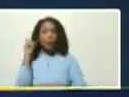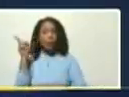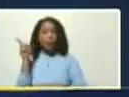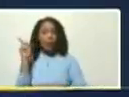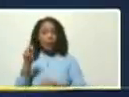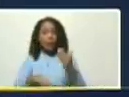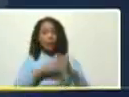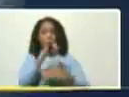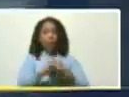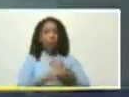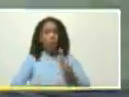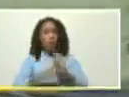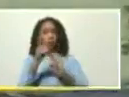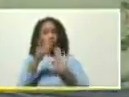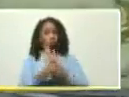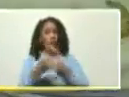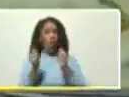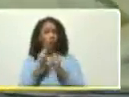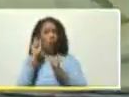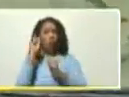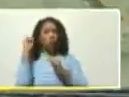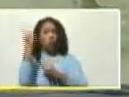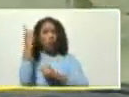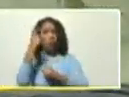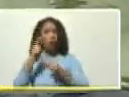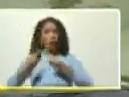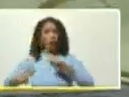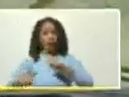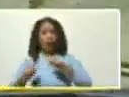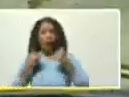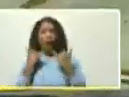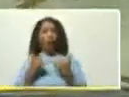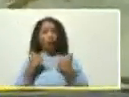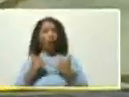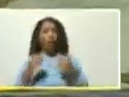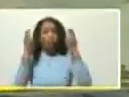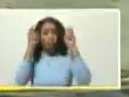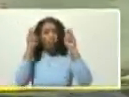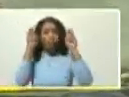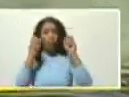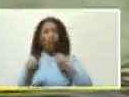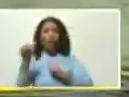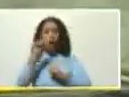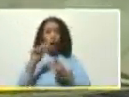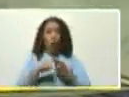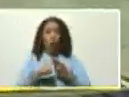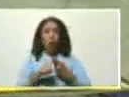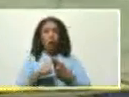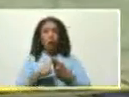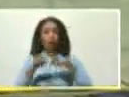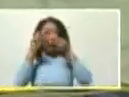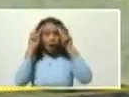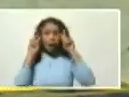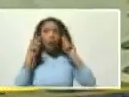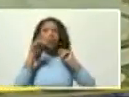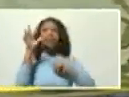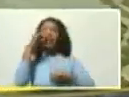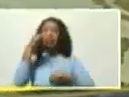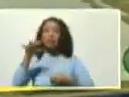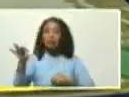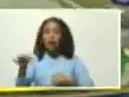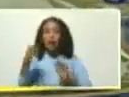proyecto que va a ser desarrollado con pura energía renovable, lo que es el tema de las aguas desalinizadoras, por el tema de